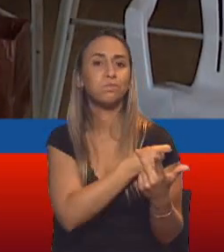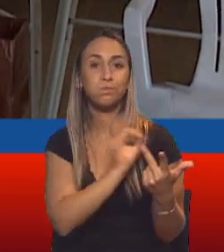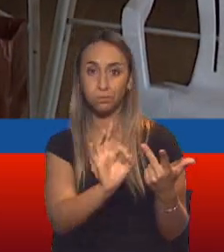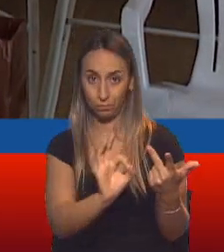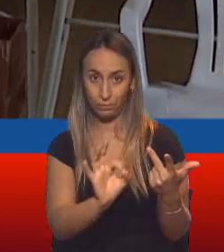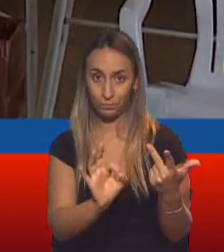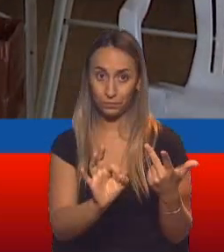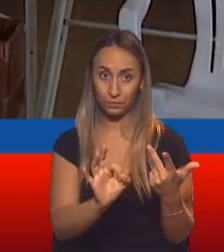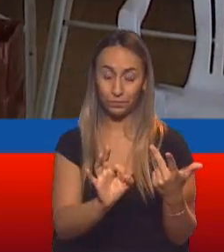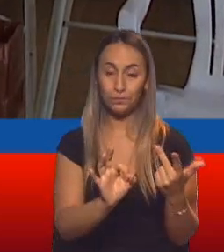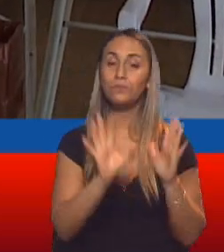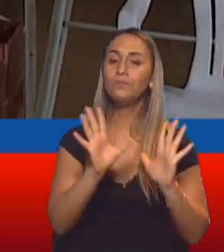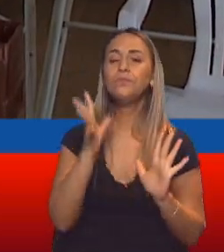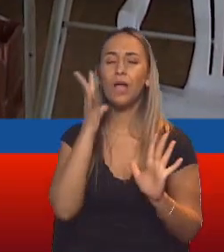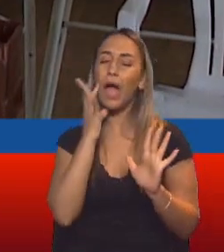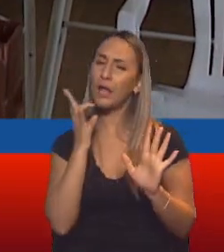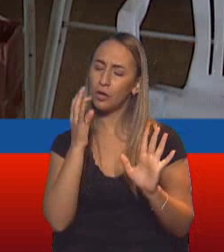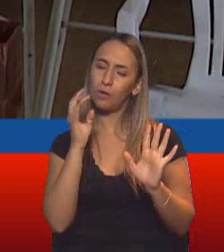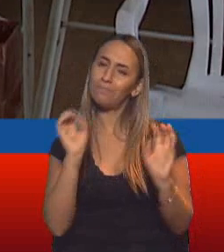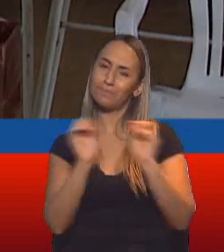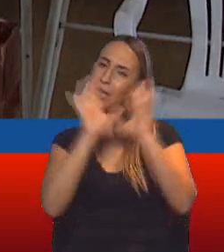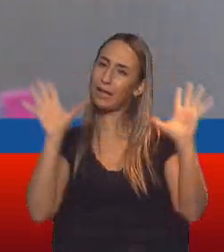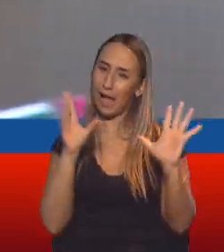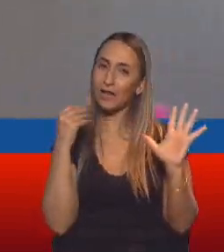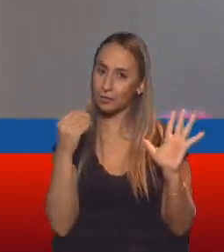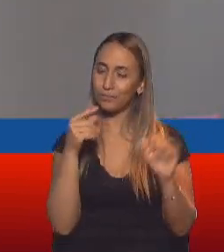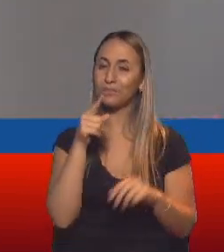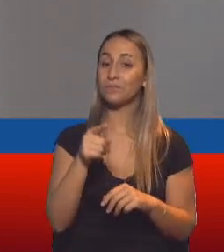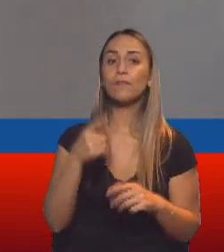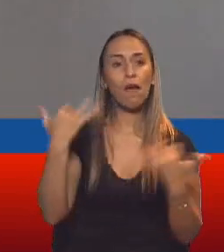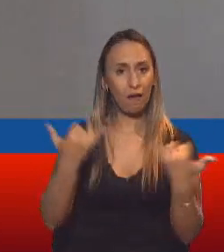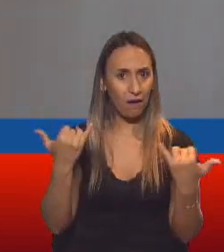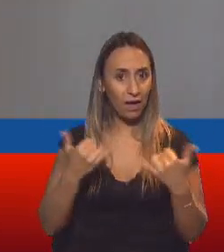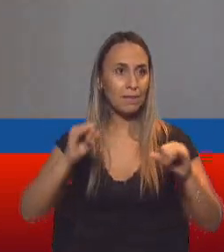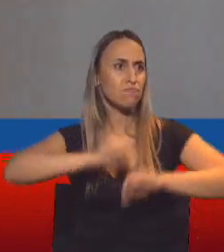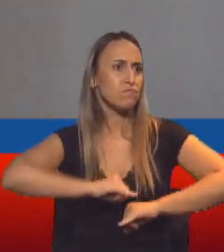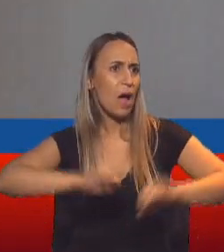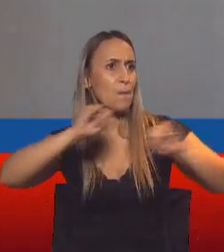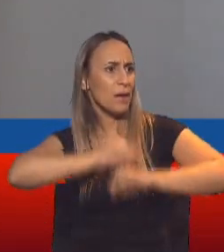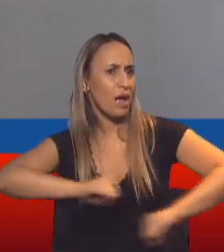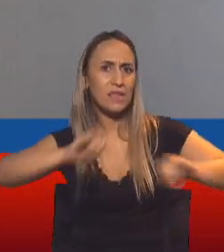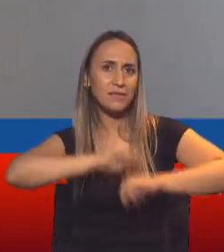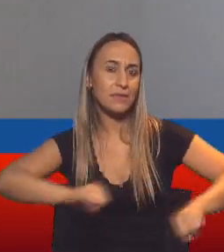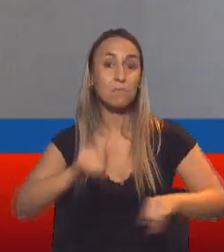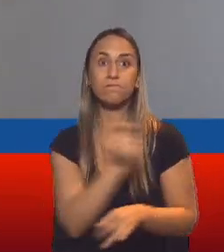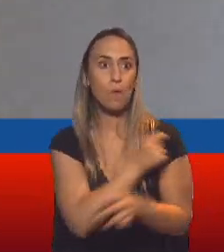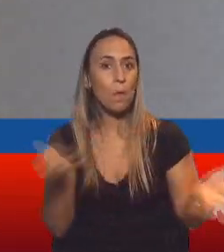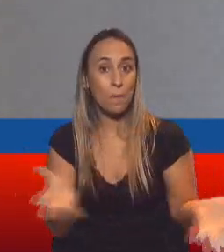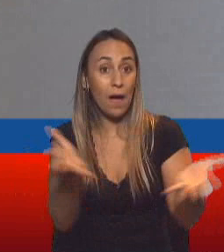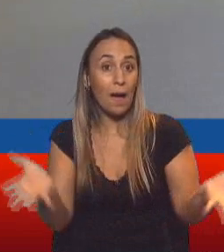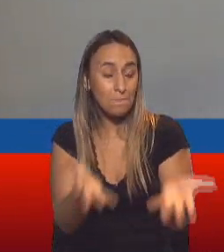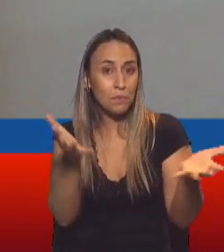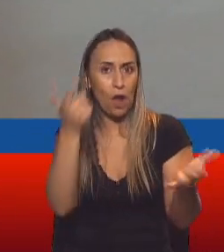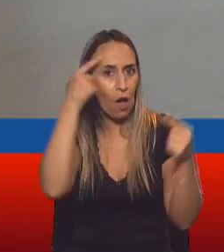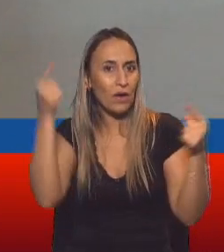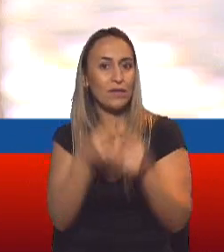quedó claro es que hay una expectativa muy grande con la campaña de vacunación como una cuestión de protección y que evita enfermarse.